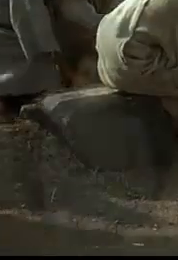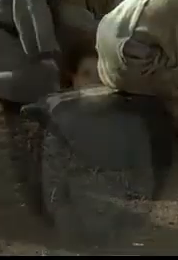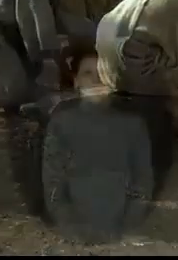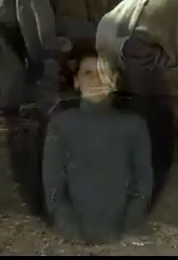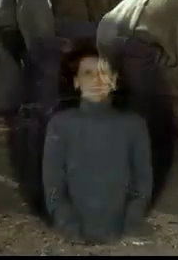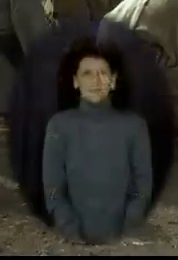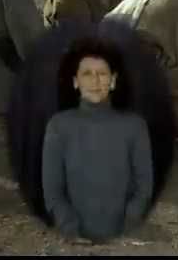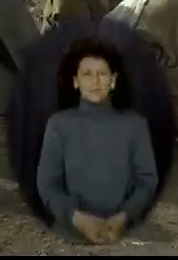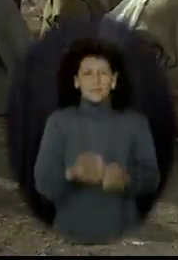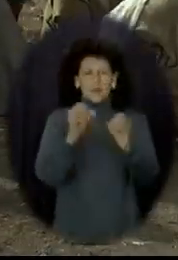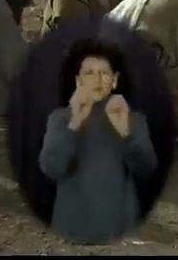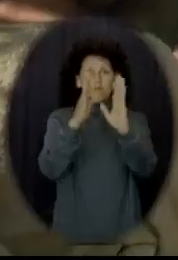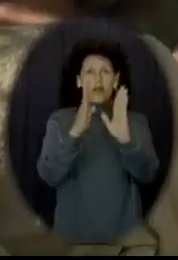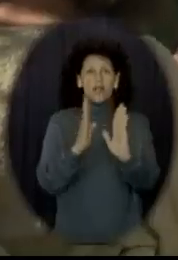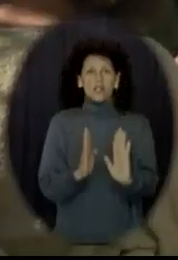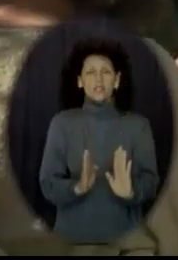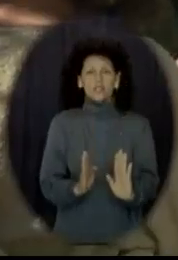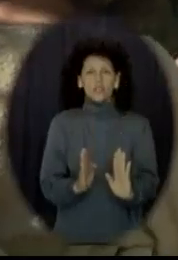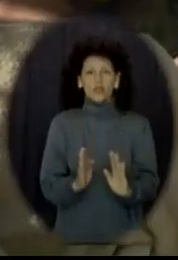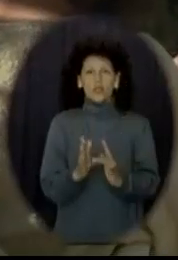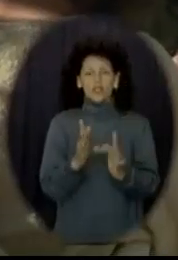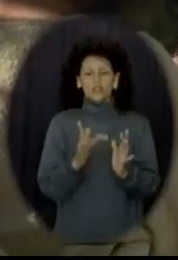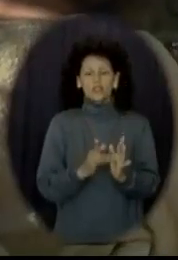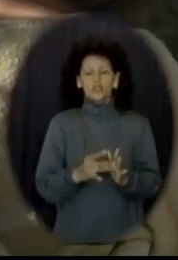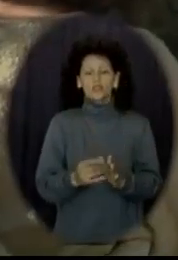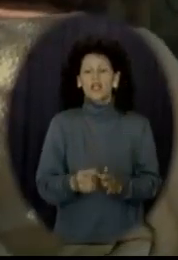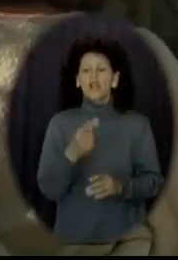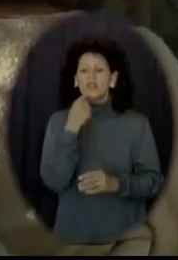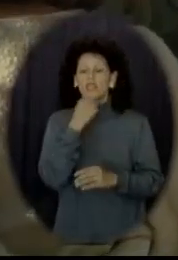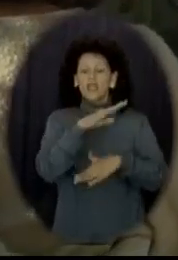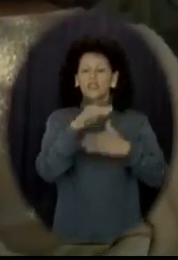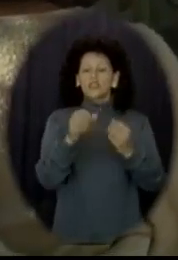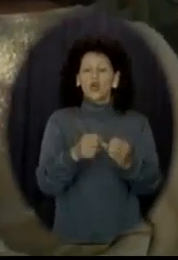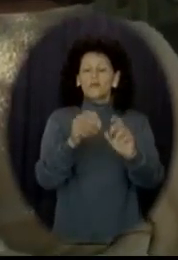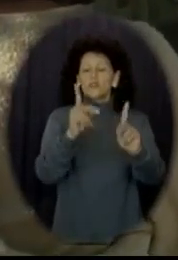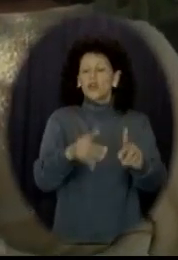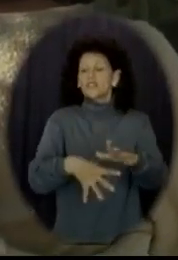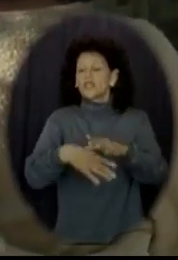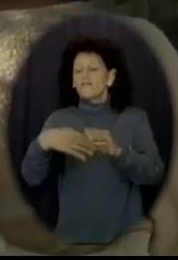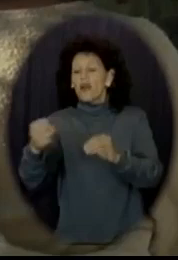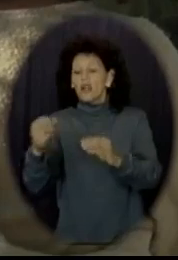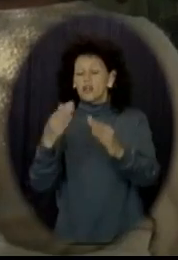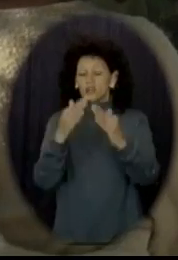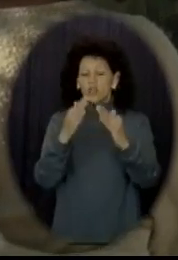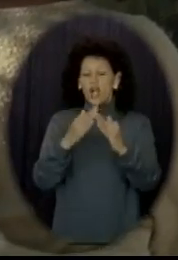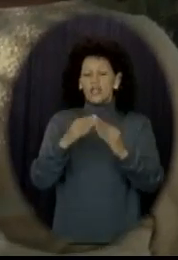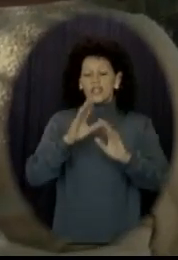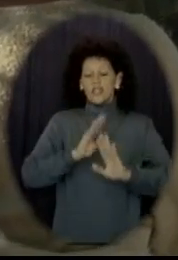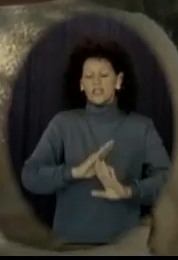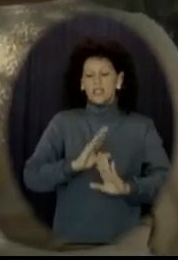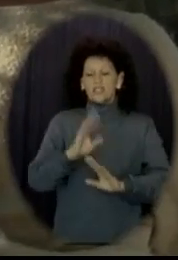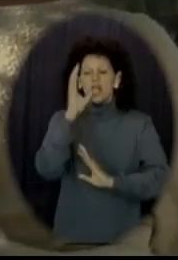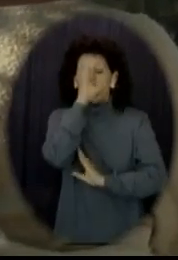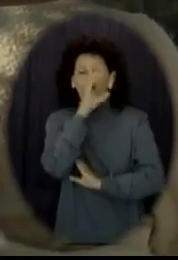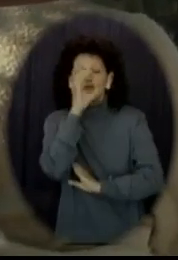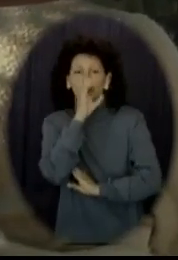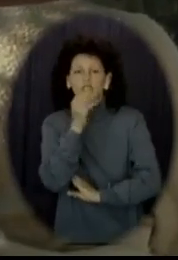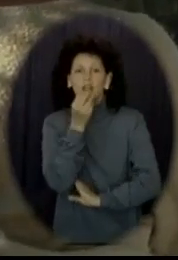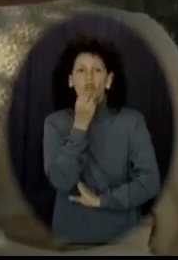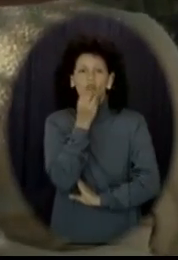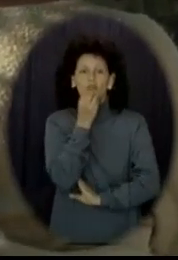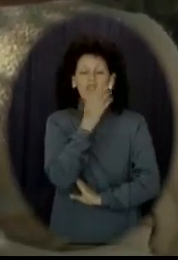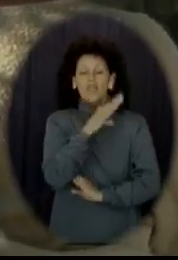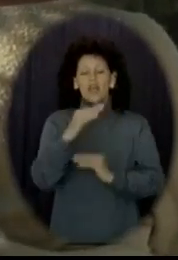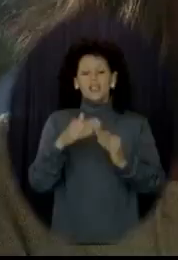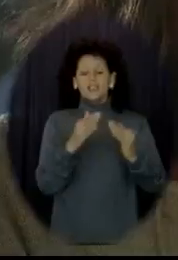Al atardecer, Pedro dijo: Maestro, despide a la gente. Que vayan a comer y descansar en las aldeas